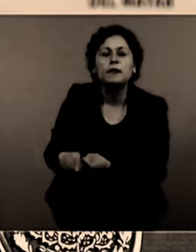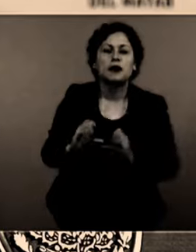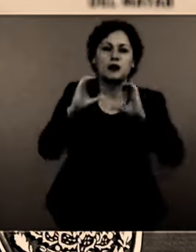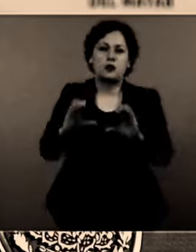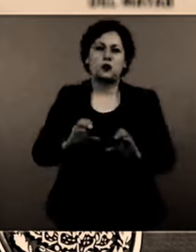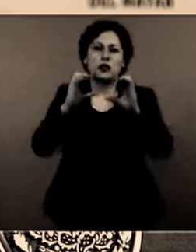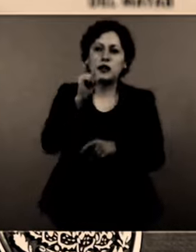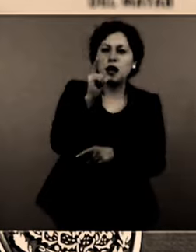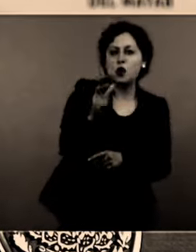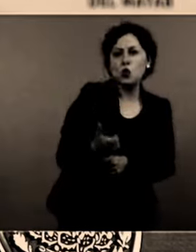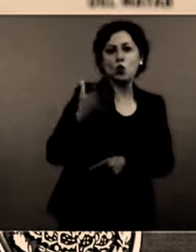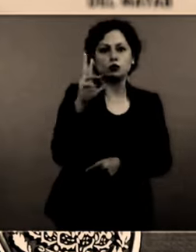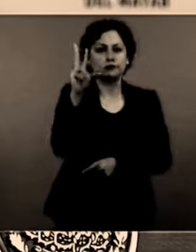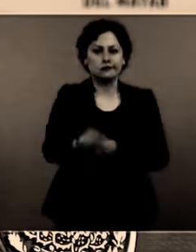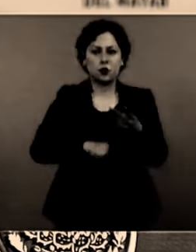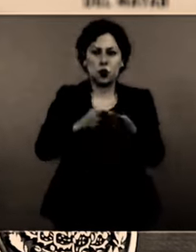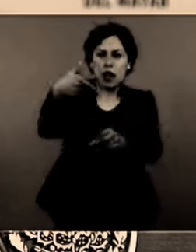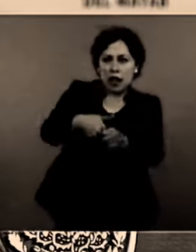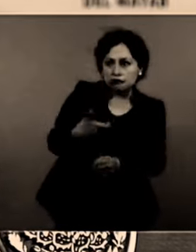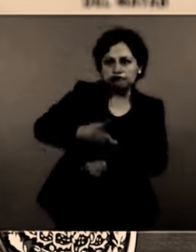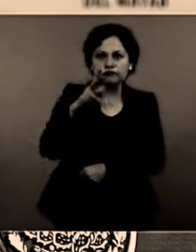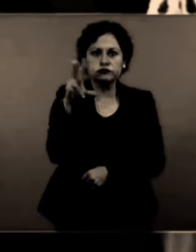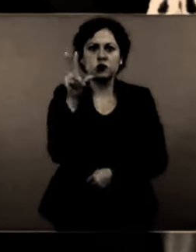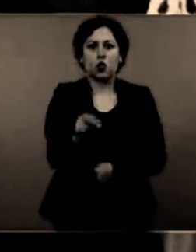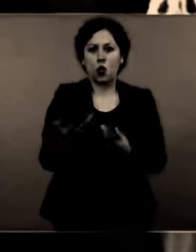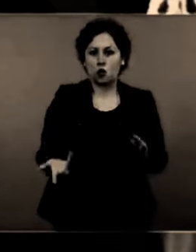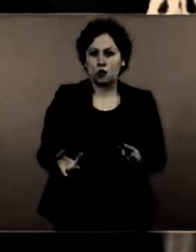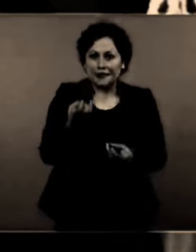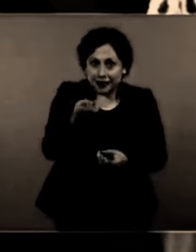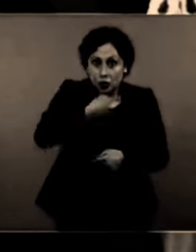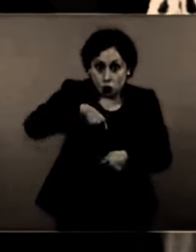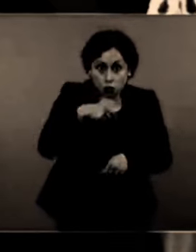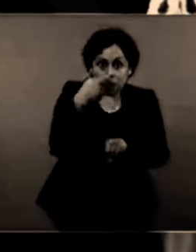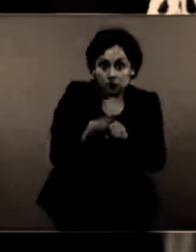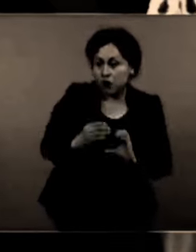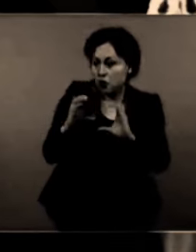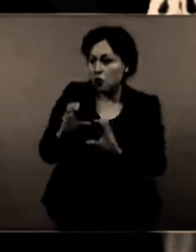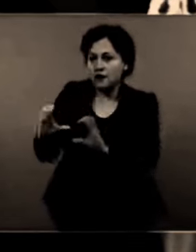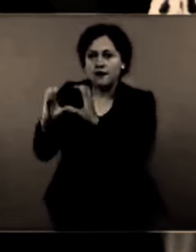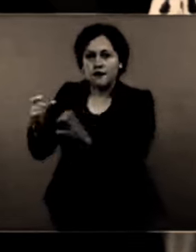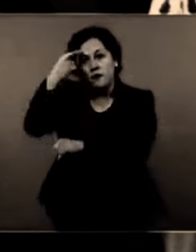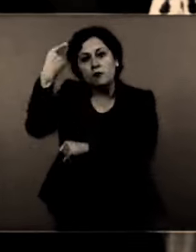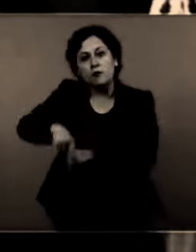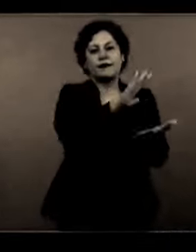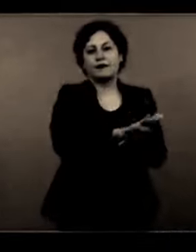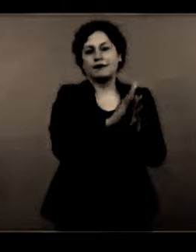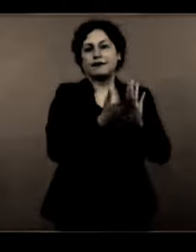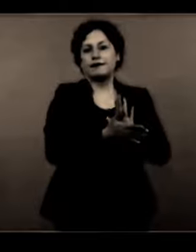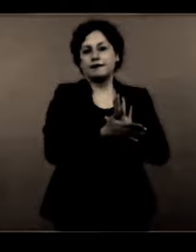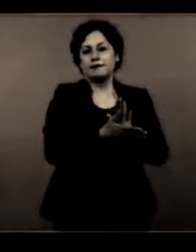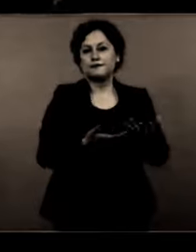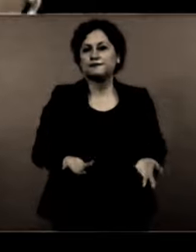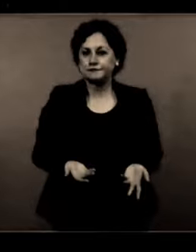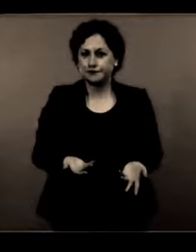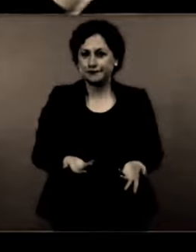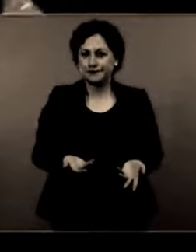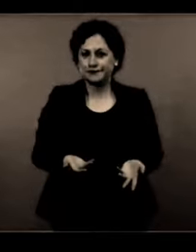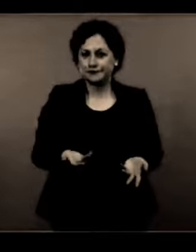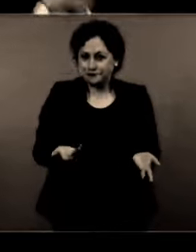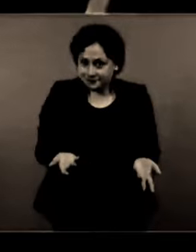aumente el precio de las gasolinas, que no haya gasolinazos, todo eso que ya se les olvidó. Y sobre todo, para garantizar el abasto. Entonces, haciendo